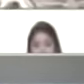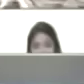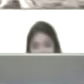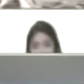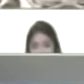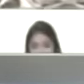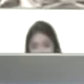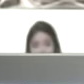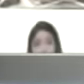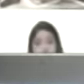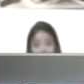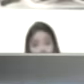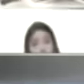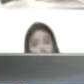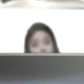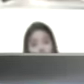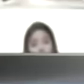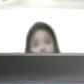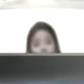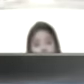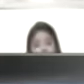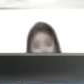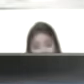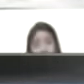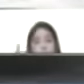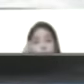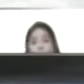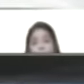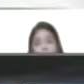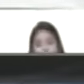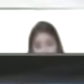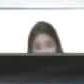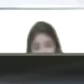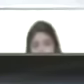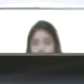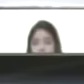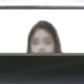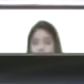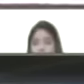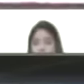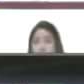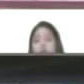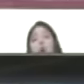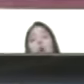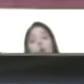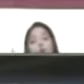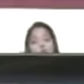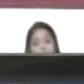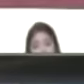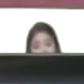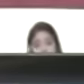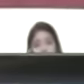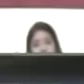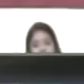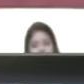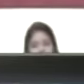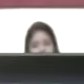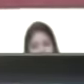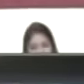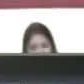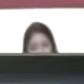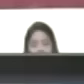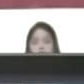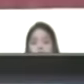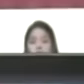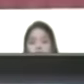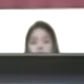acompaña también la ingeniero Adrilú Álvarez, que es la presidenta del FONE. Está la licenciada Liana Reyes, quien es la encargada de